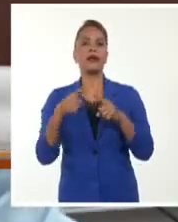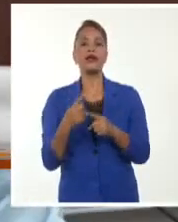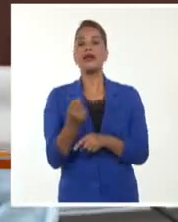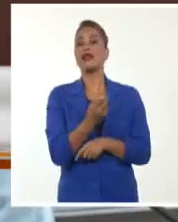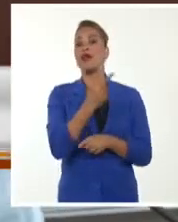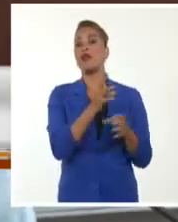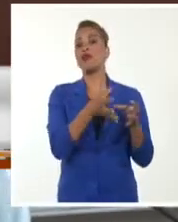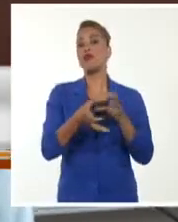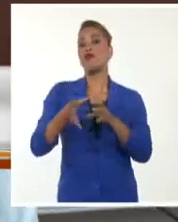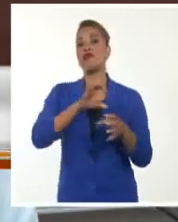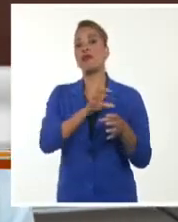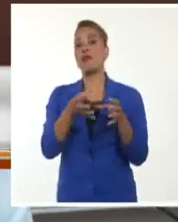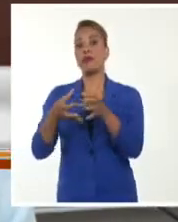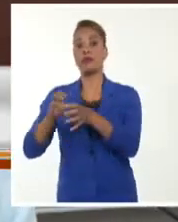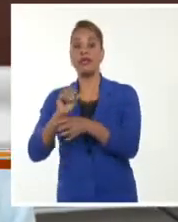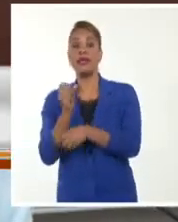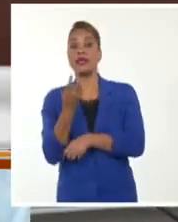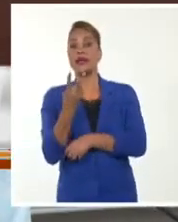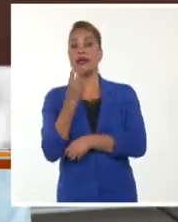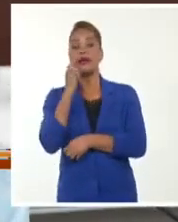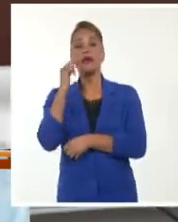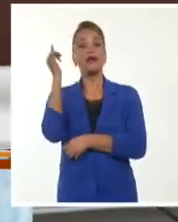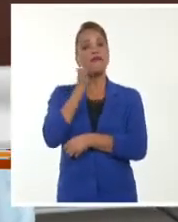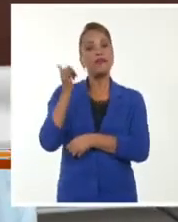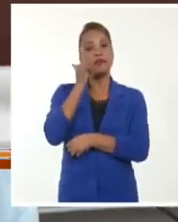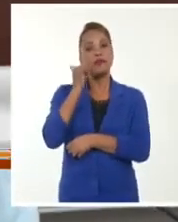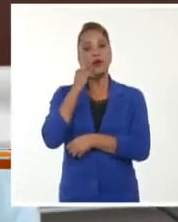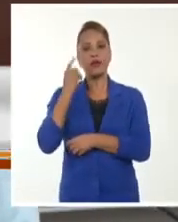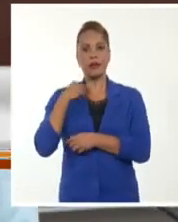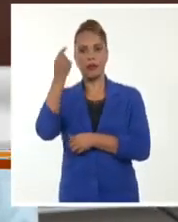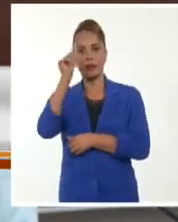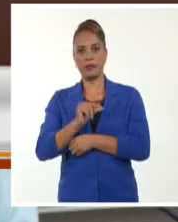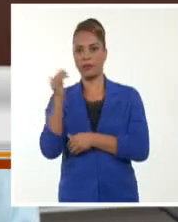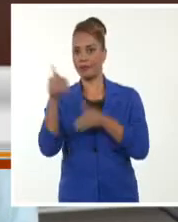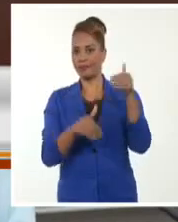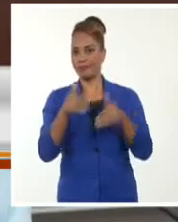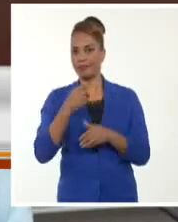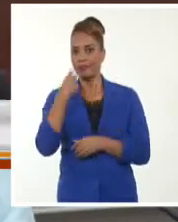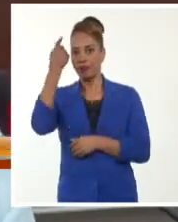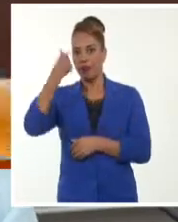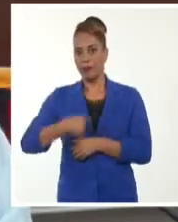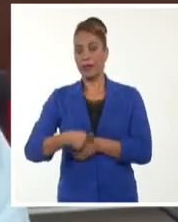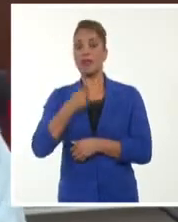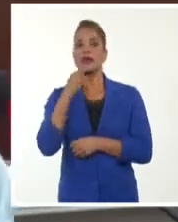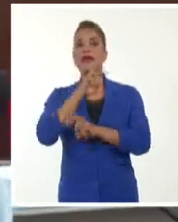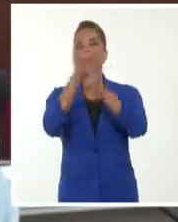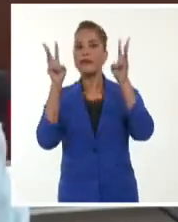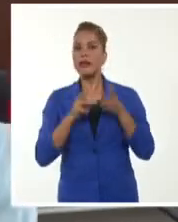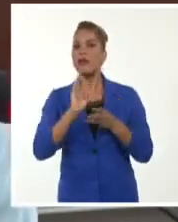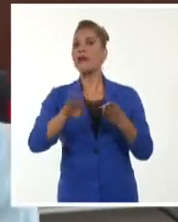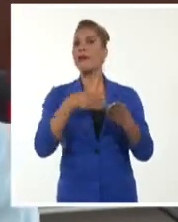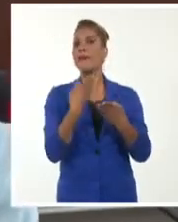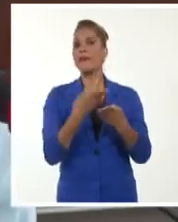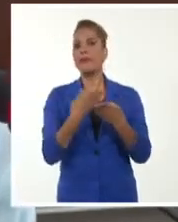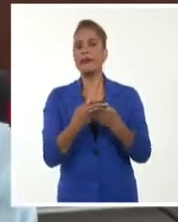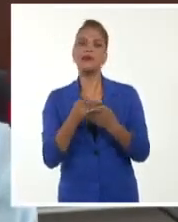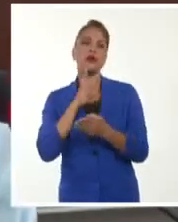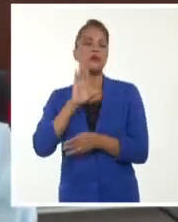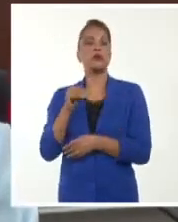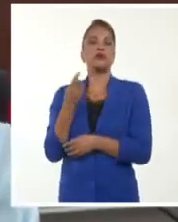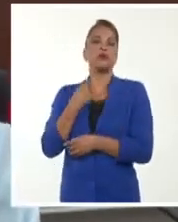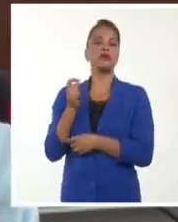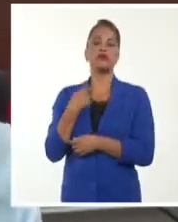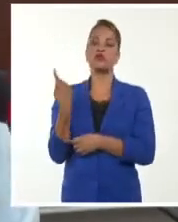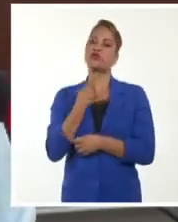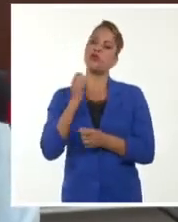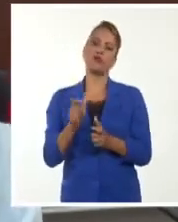escenarios fundamentales, que son el virtual y el físico. En las redes nos hemos propuesto, hemos dicho, bueno, si somos la mayor organización